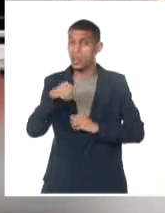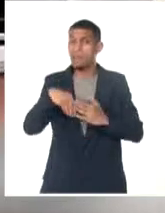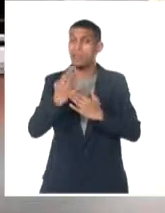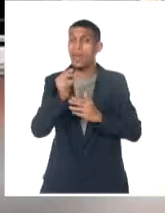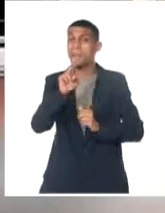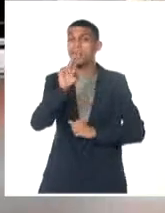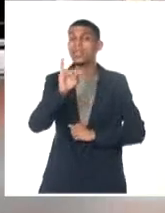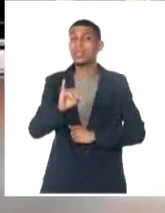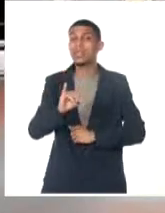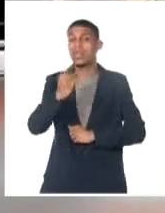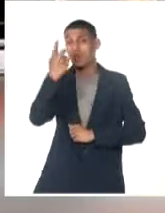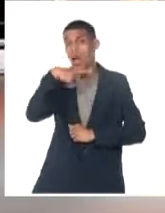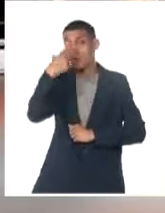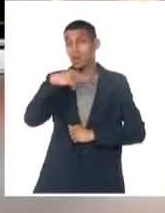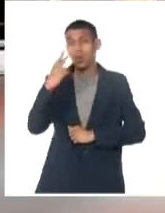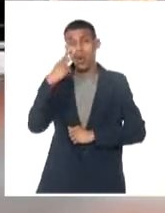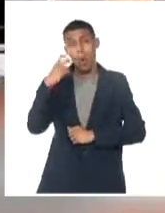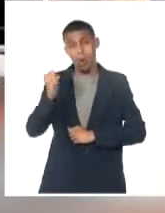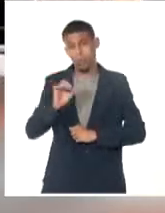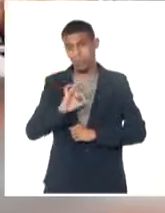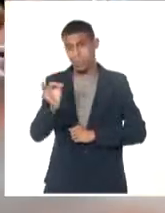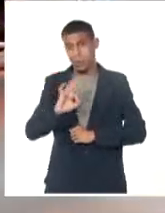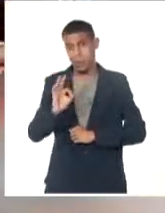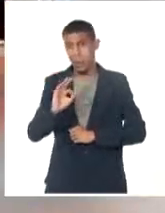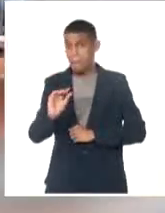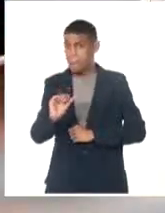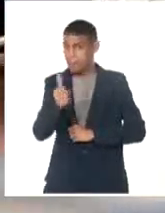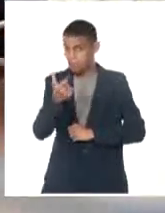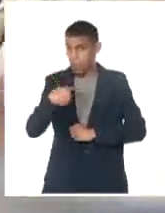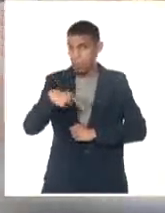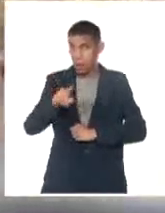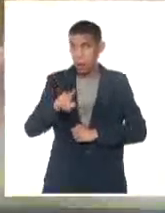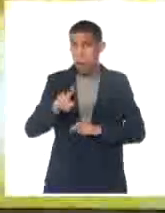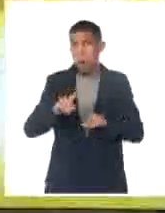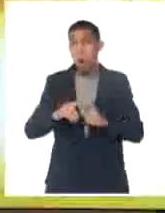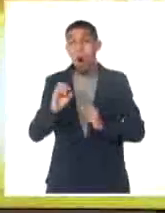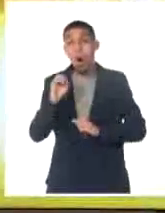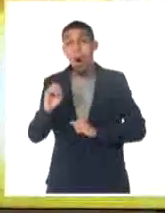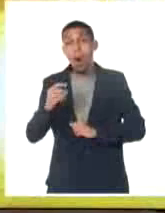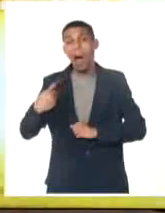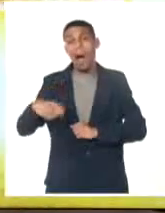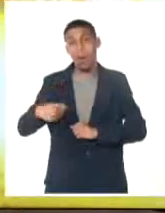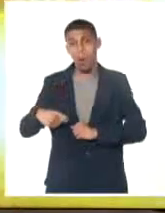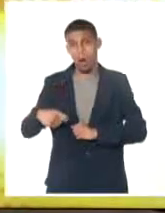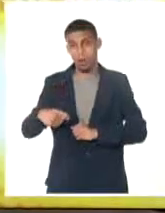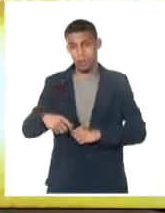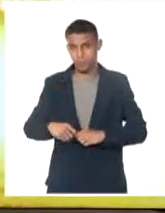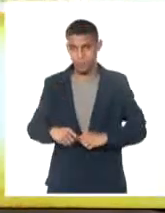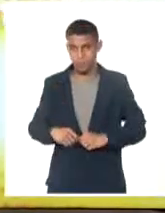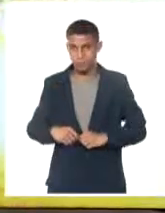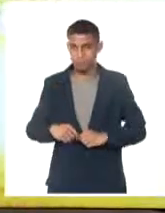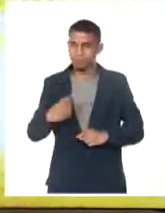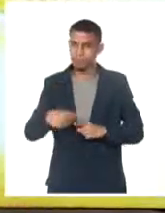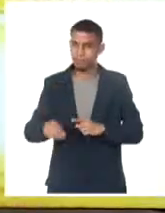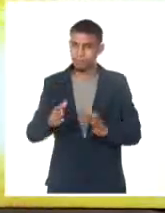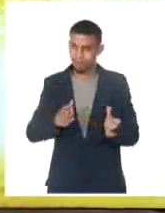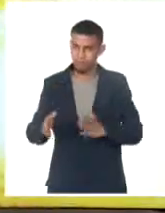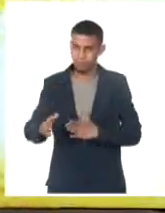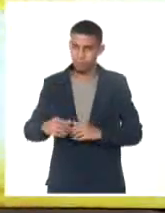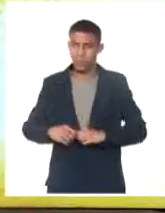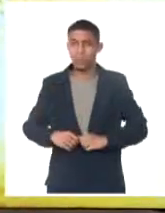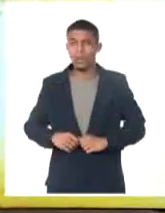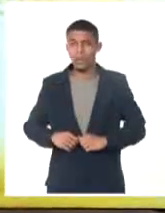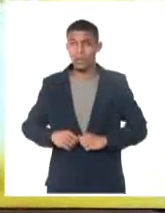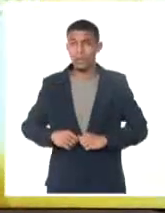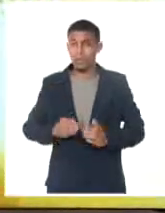abril, aunque se desconoce si irá personalmente o lo hará a través de su abogado. En otras noticias, en tanto procede este